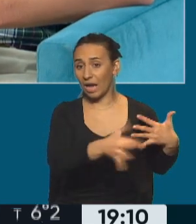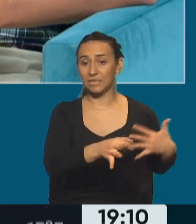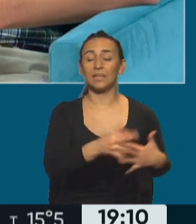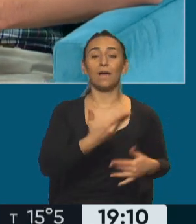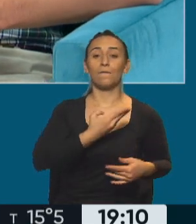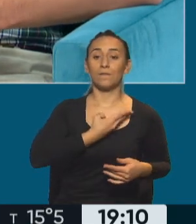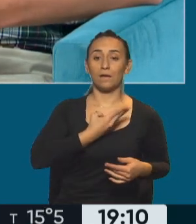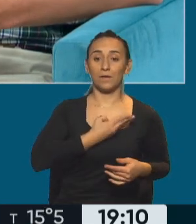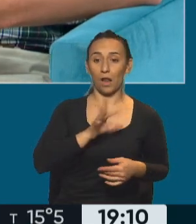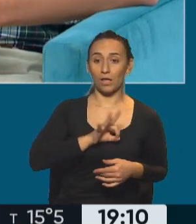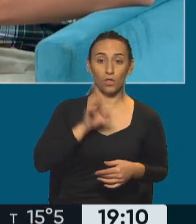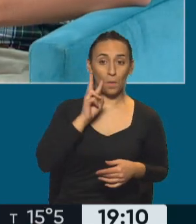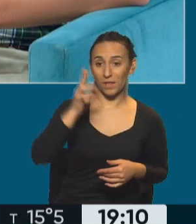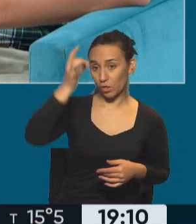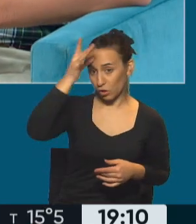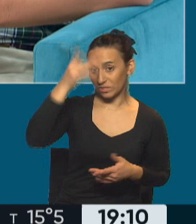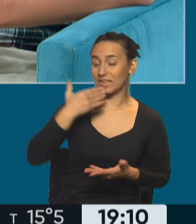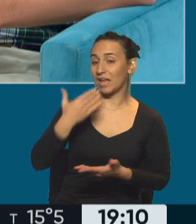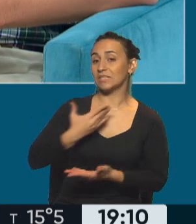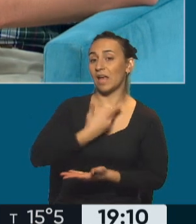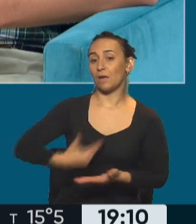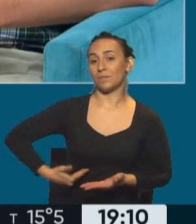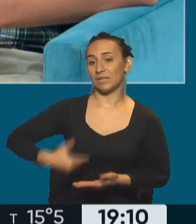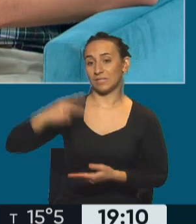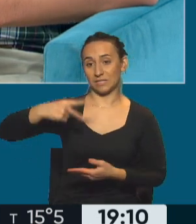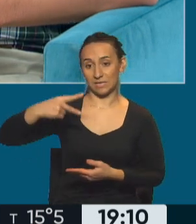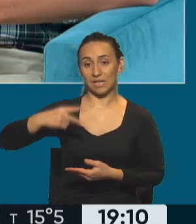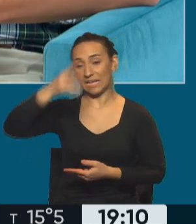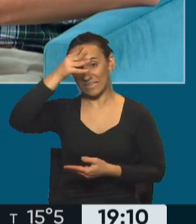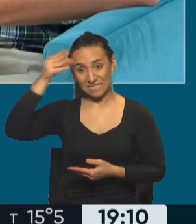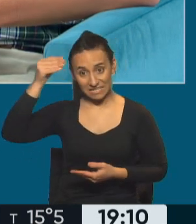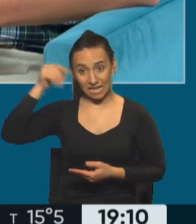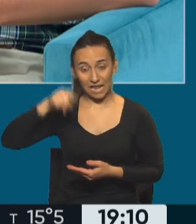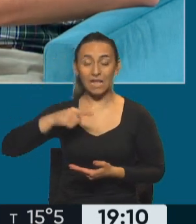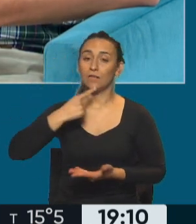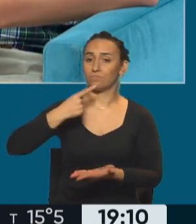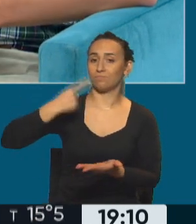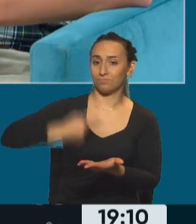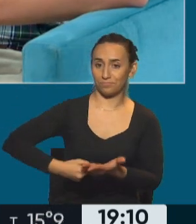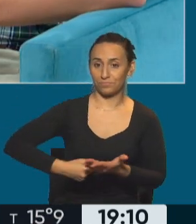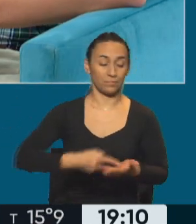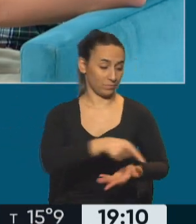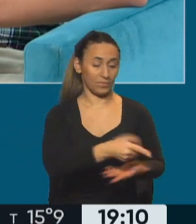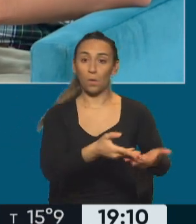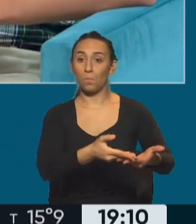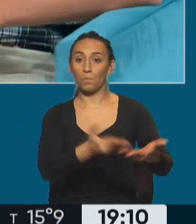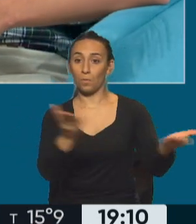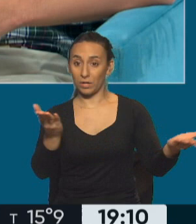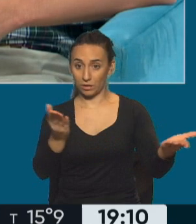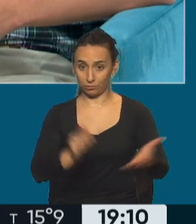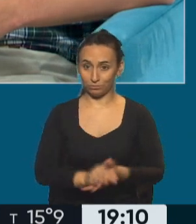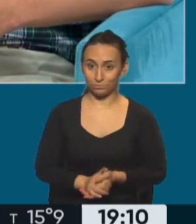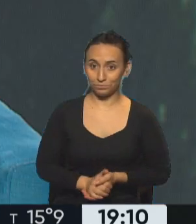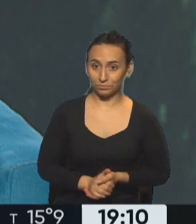por decreto de nuestra actual vicepresidenta, Cristina Fernández de Kirchner, para que sea de público y de todo acceso para todo el país. Me parece